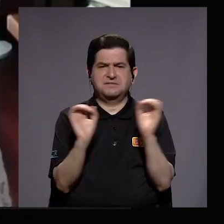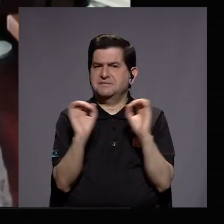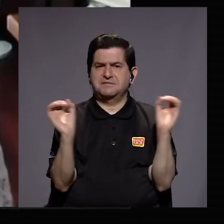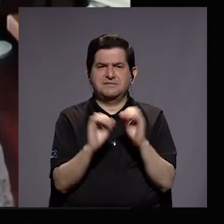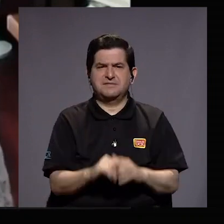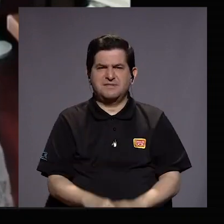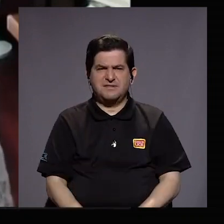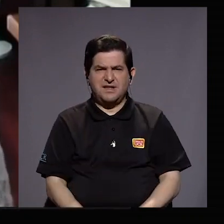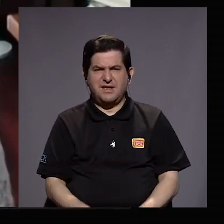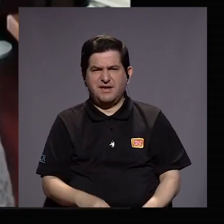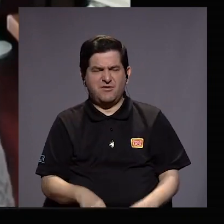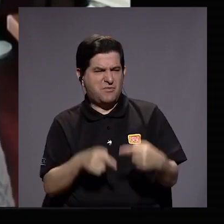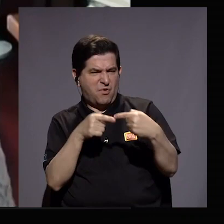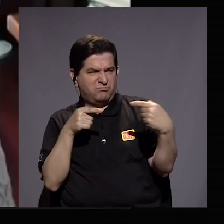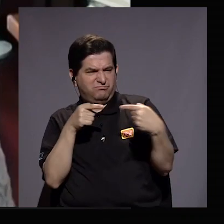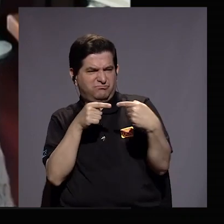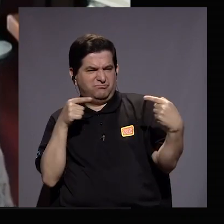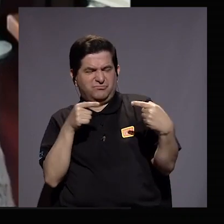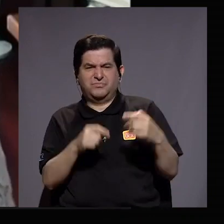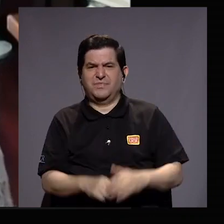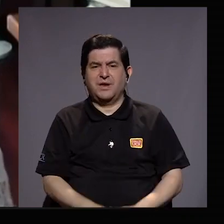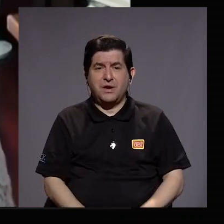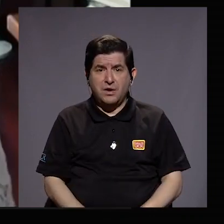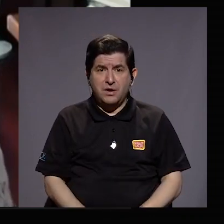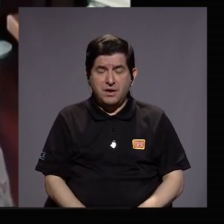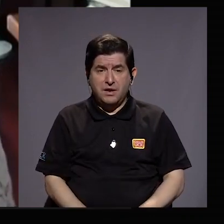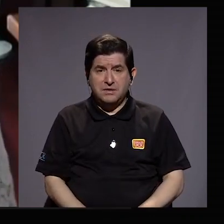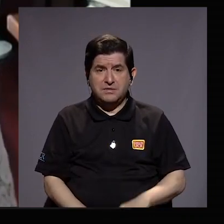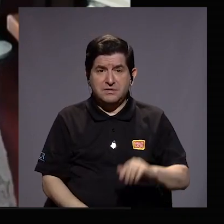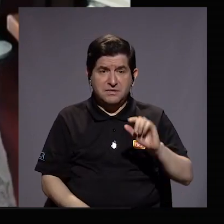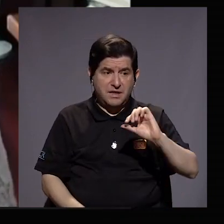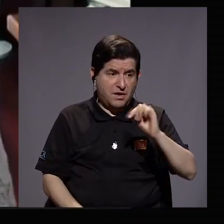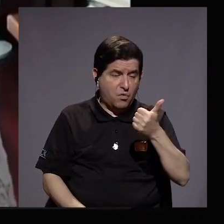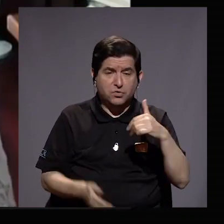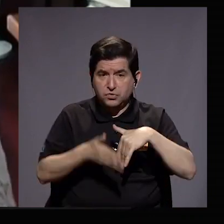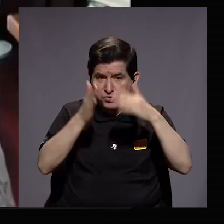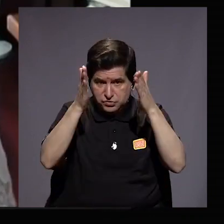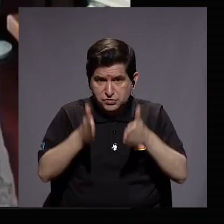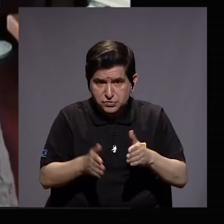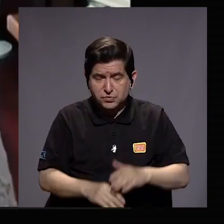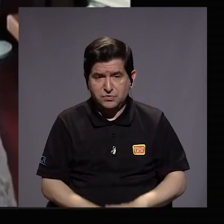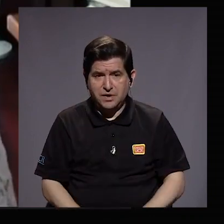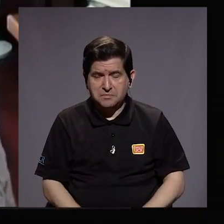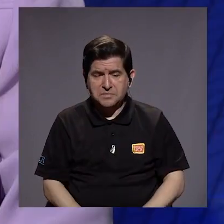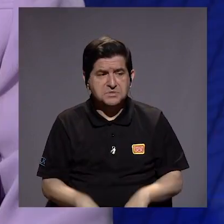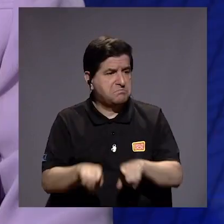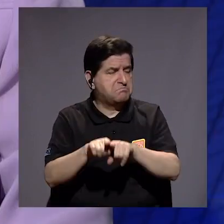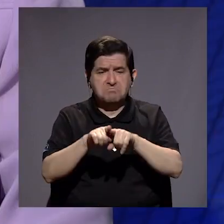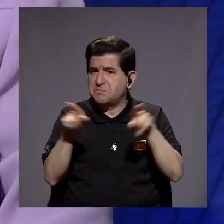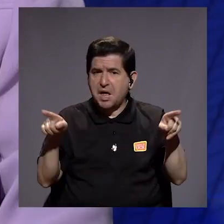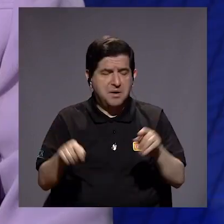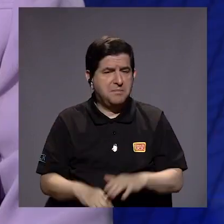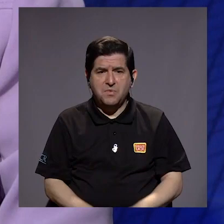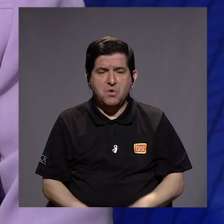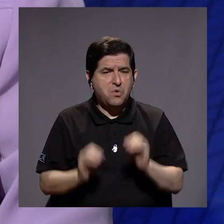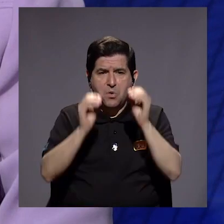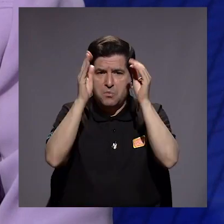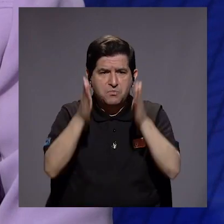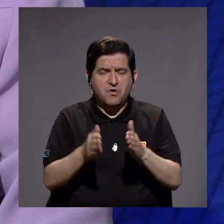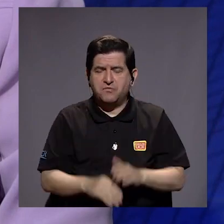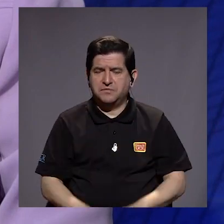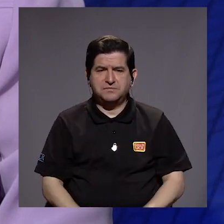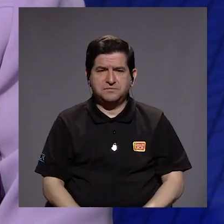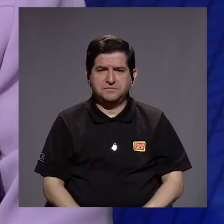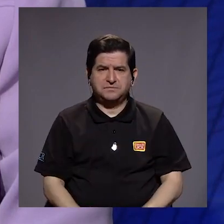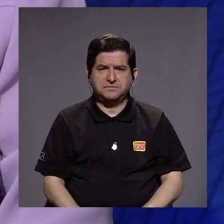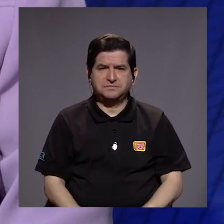ninguna animadversión ni ningún reproche de parte de los estudiantes y tampoco de los